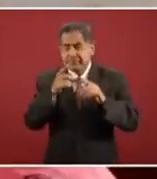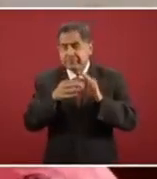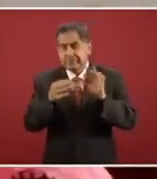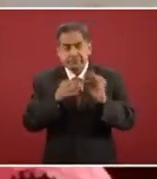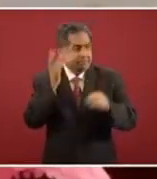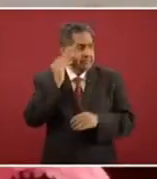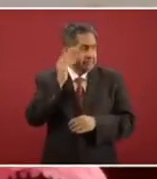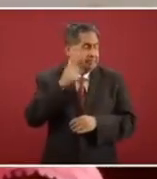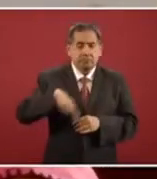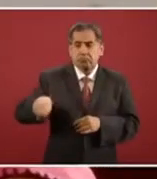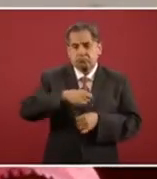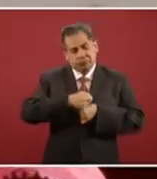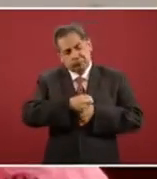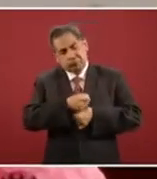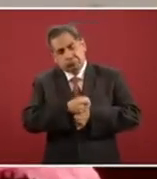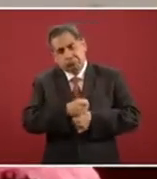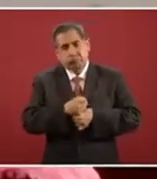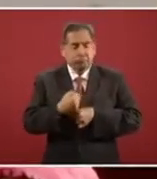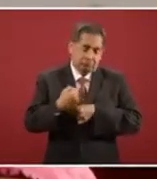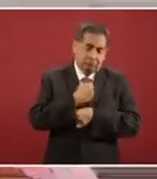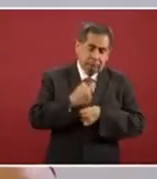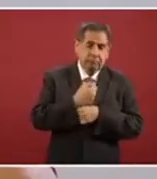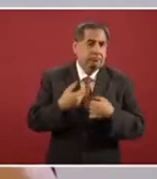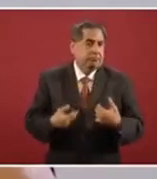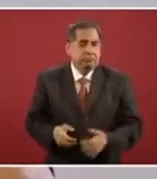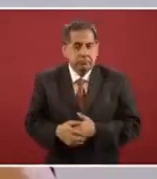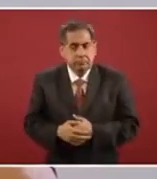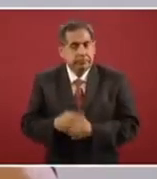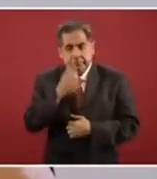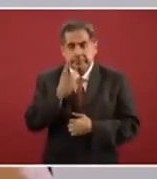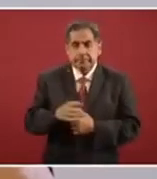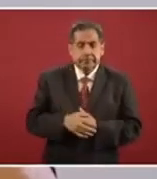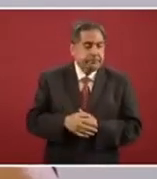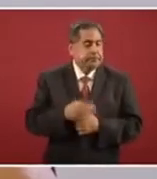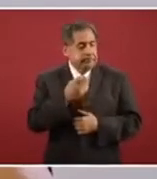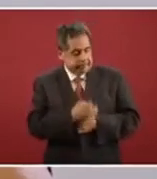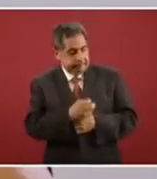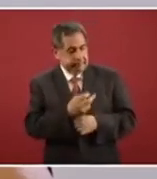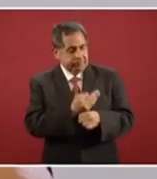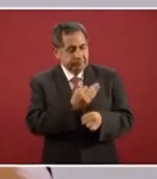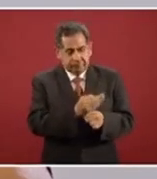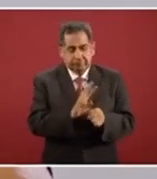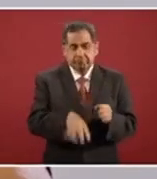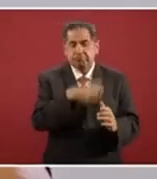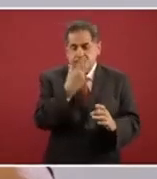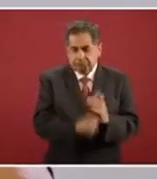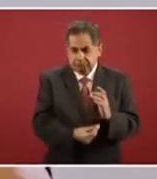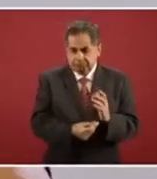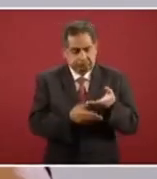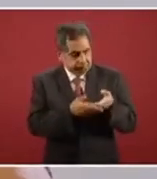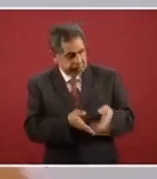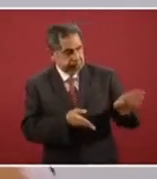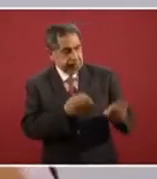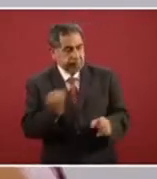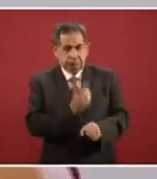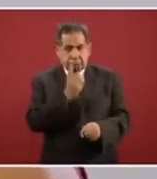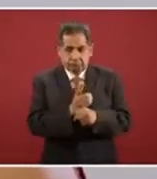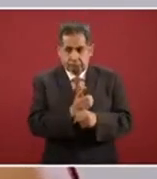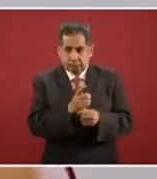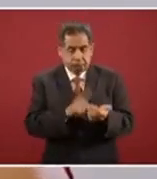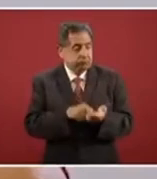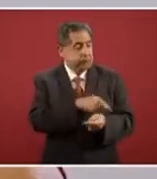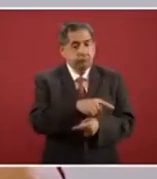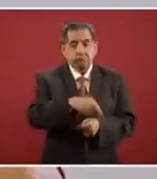me estaban acordando y agolpeándome ahí. Dice, esta vez te vas a escapar, tendrás tu oportunidad, pero vas a